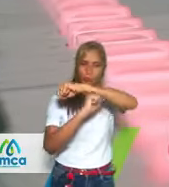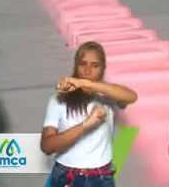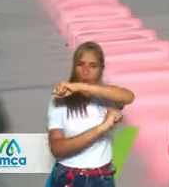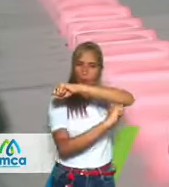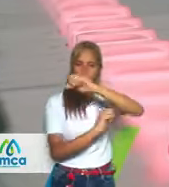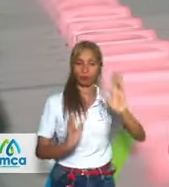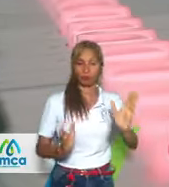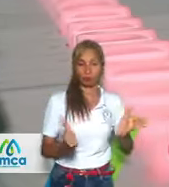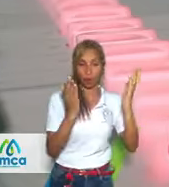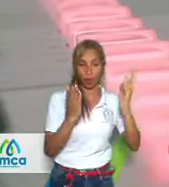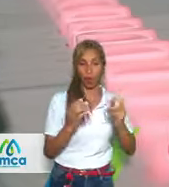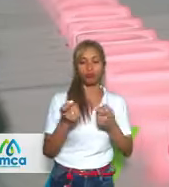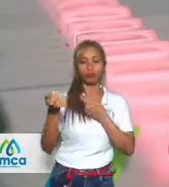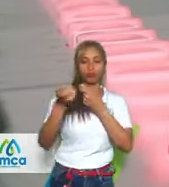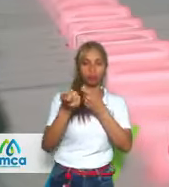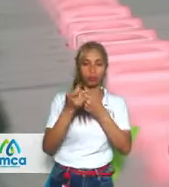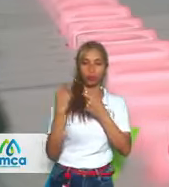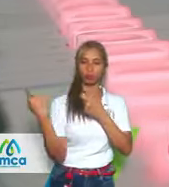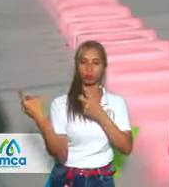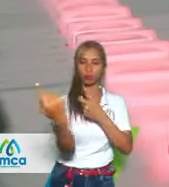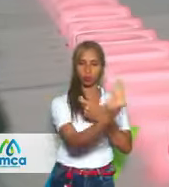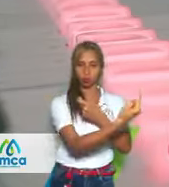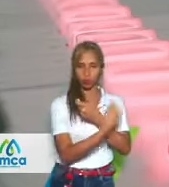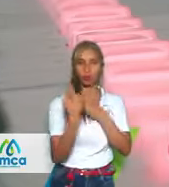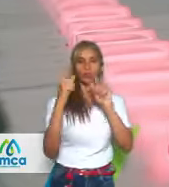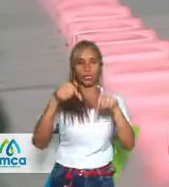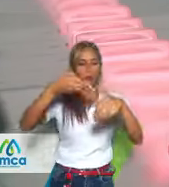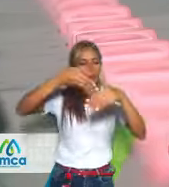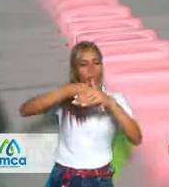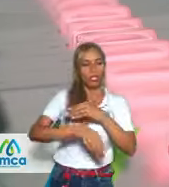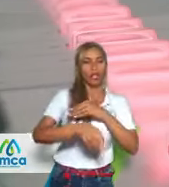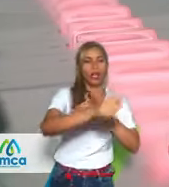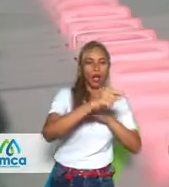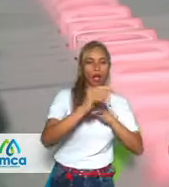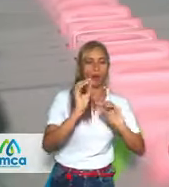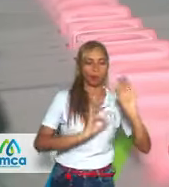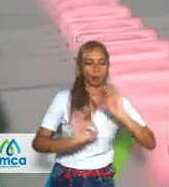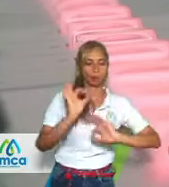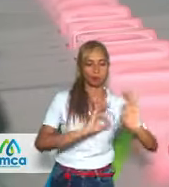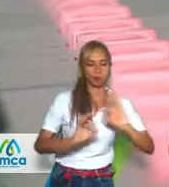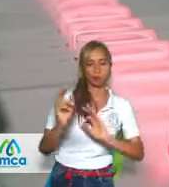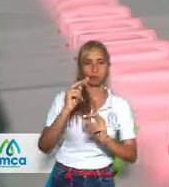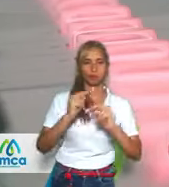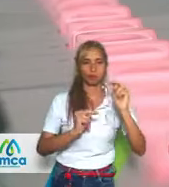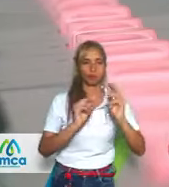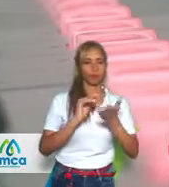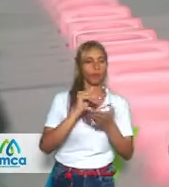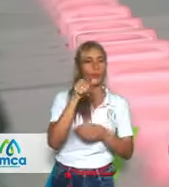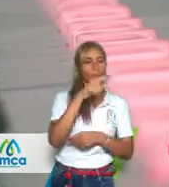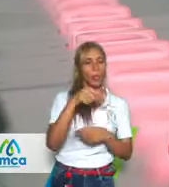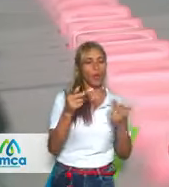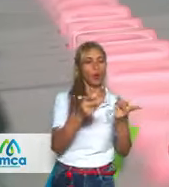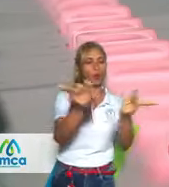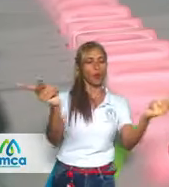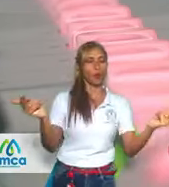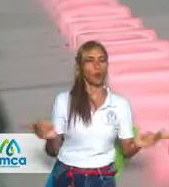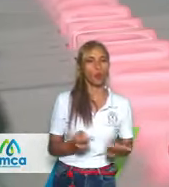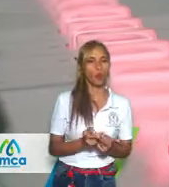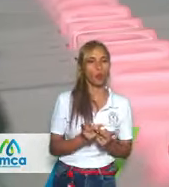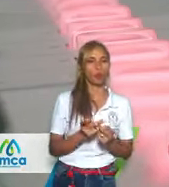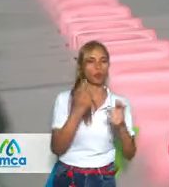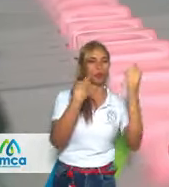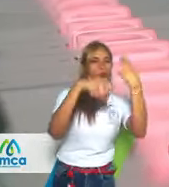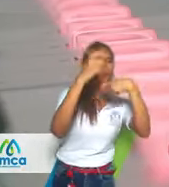de mercado, generar un nuevo espacio comercial interesante para los calarqueños y también para las personas del departamento y de la